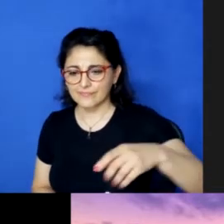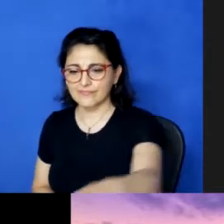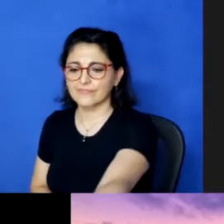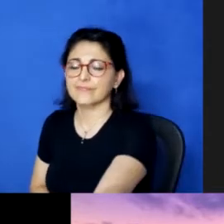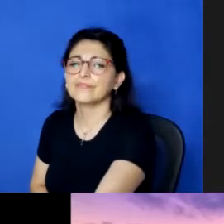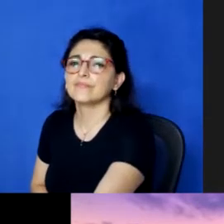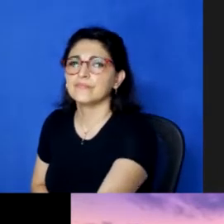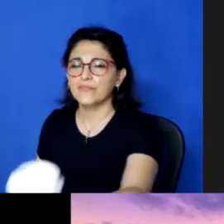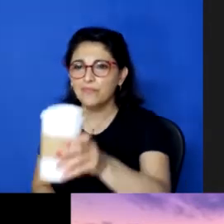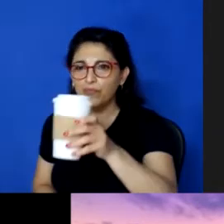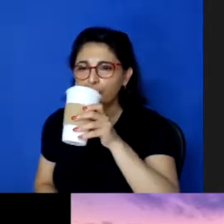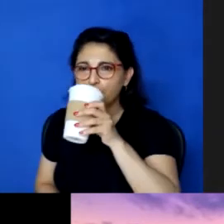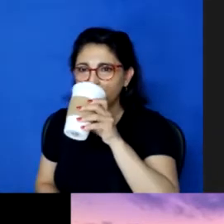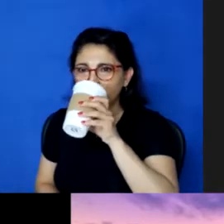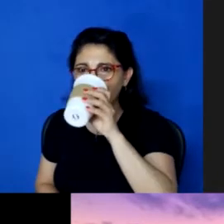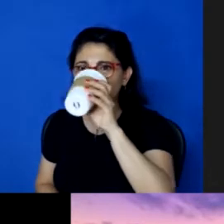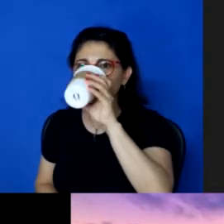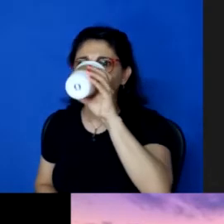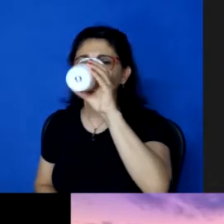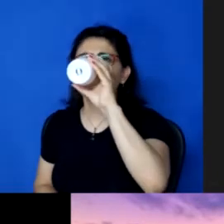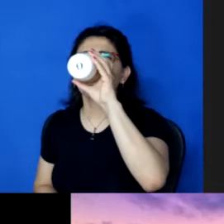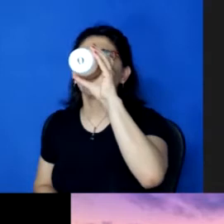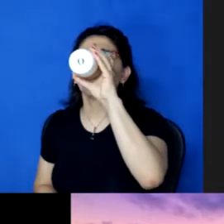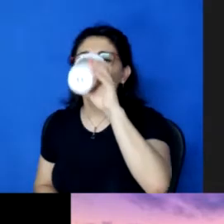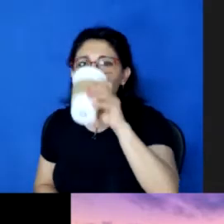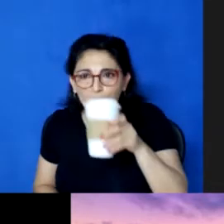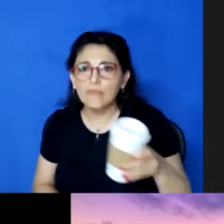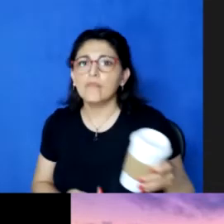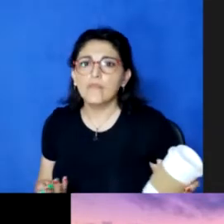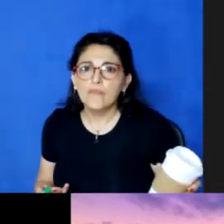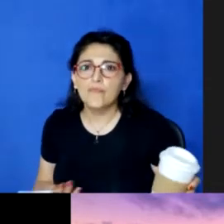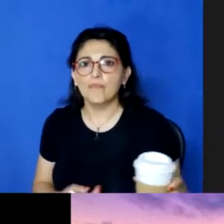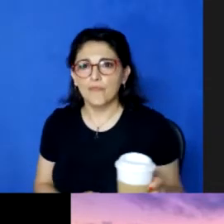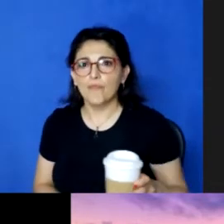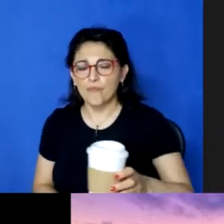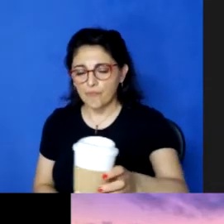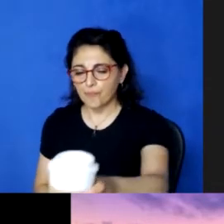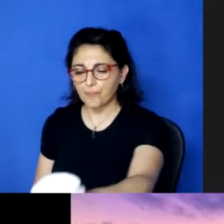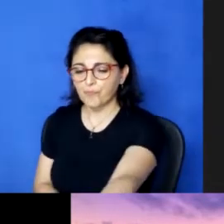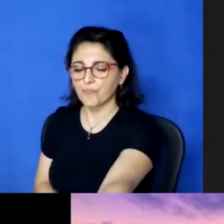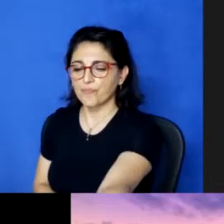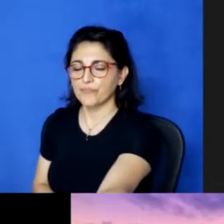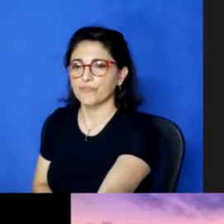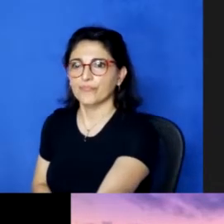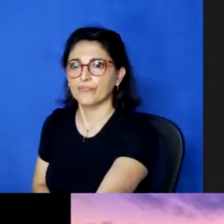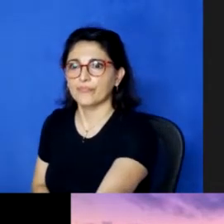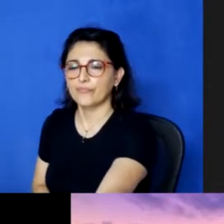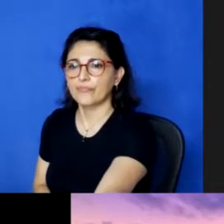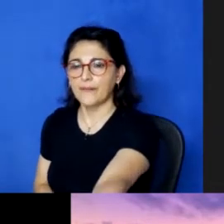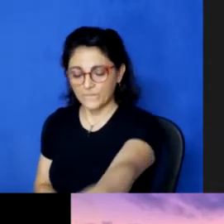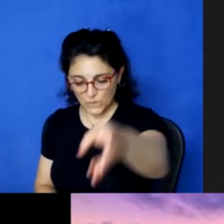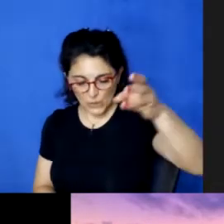en septiembre la gente estaba en la playa, estaba bailando, estaba divirtiéndose, ¿entendés? Esto es, mi miedo es que